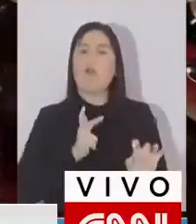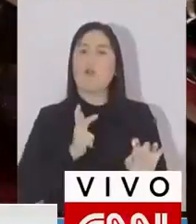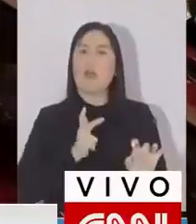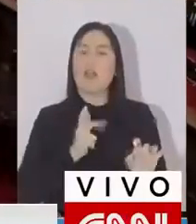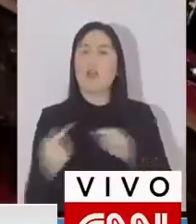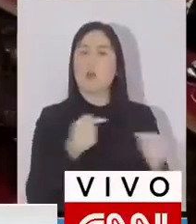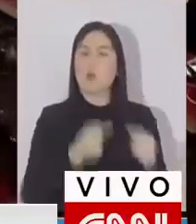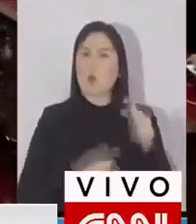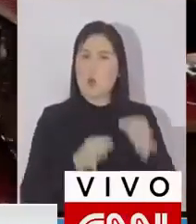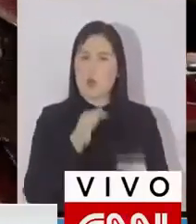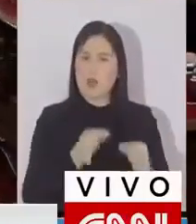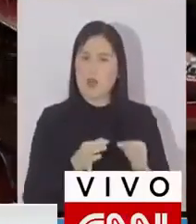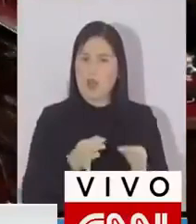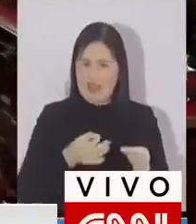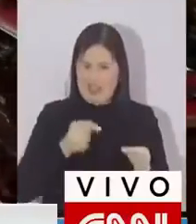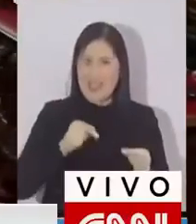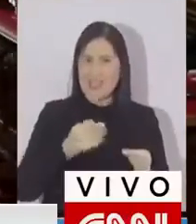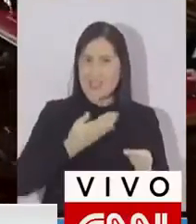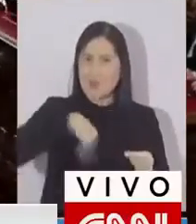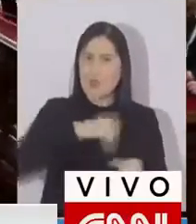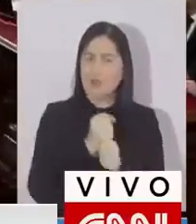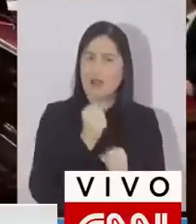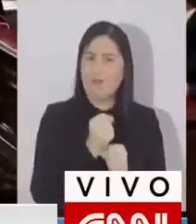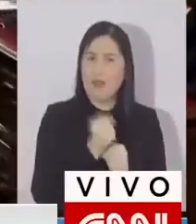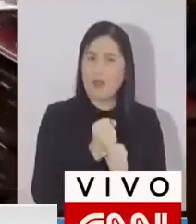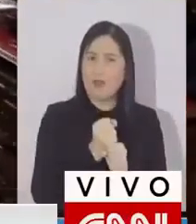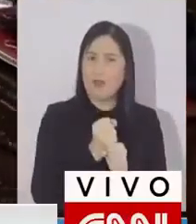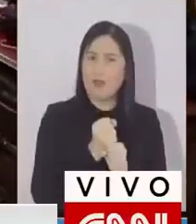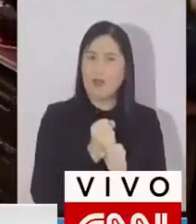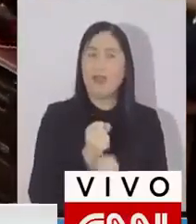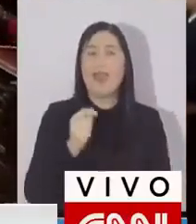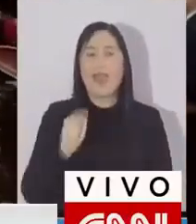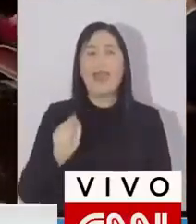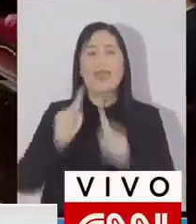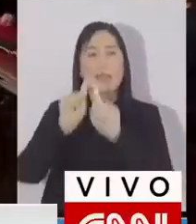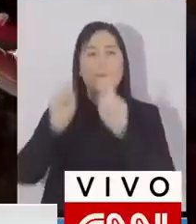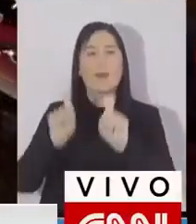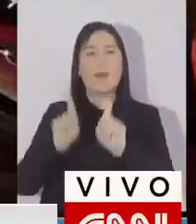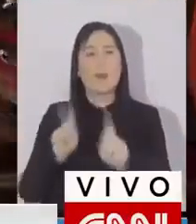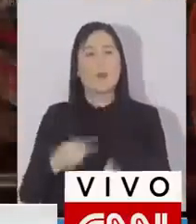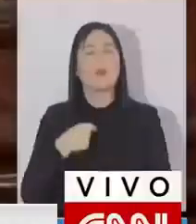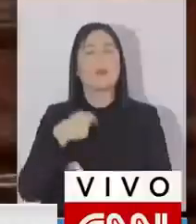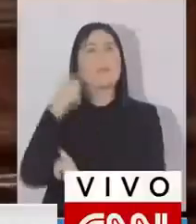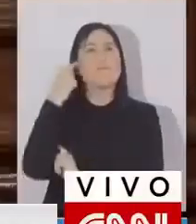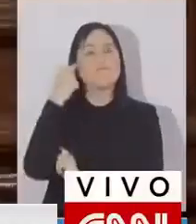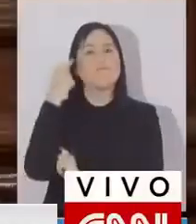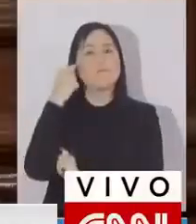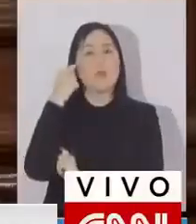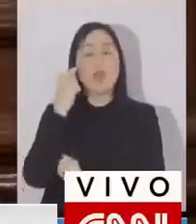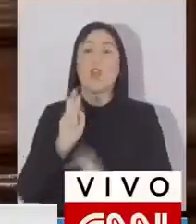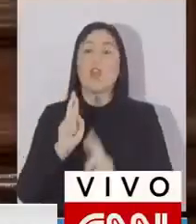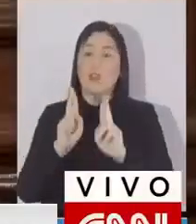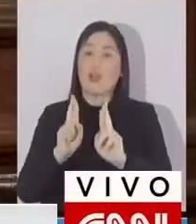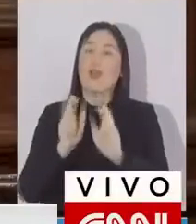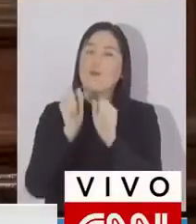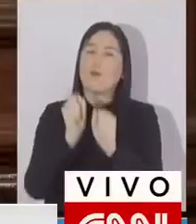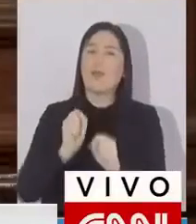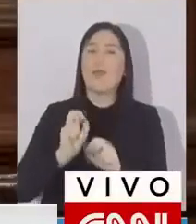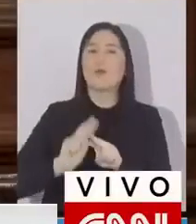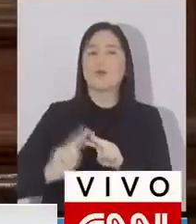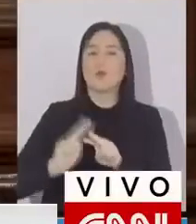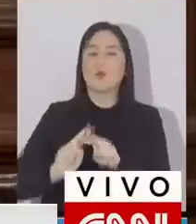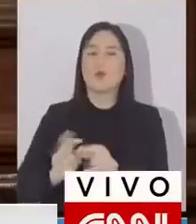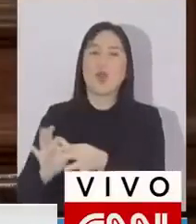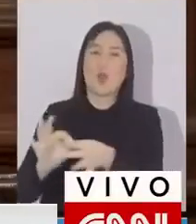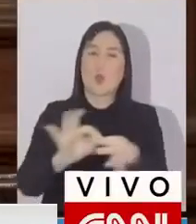acaso Ese es nuestro trabajo Estas son las preguntas que me hago y que espero que podamos resolver juntos a ustedes